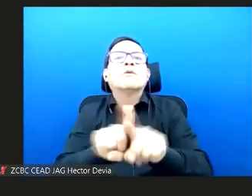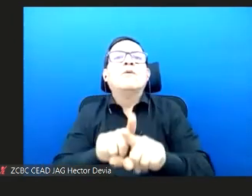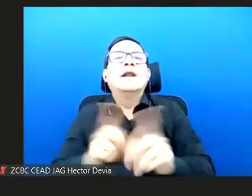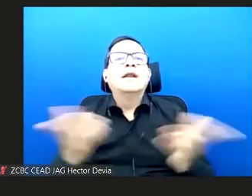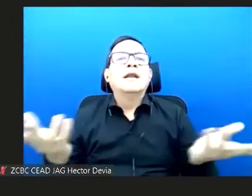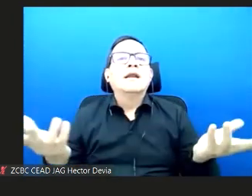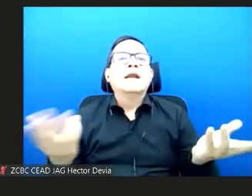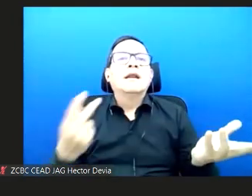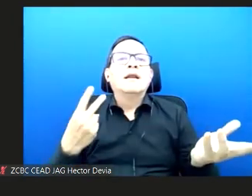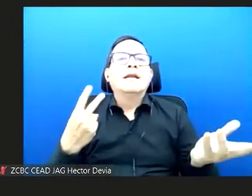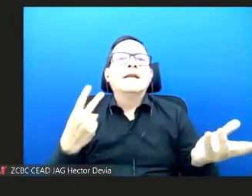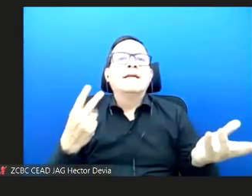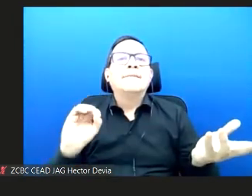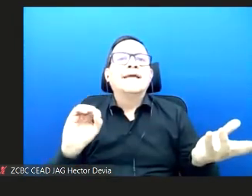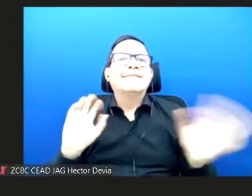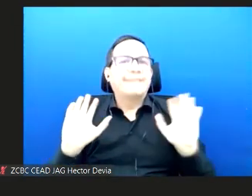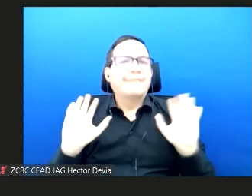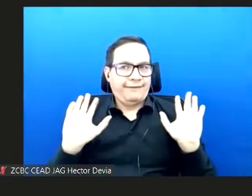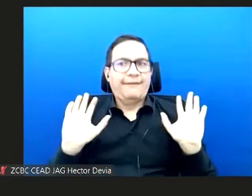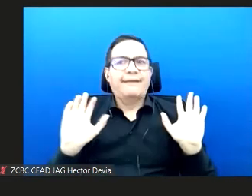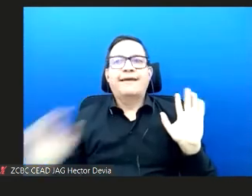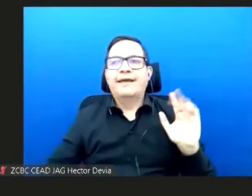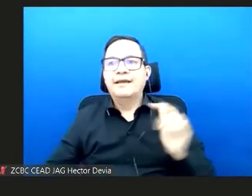nos da 20, ¿cierto?